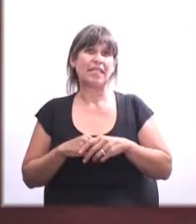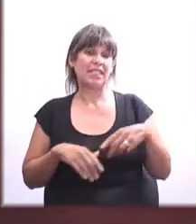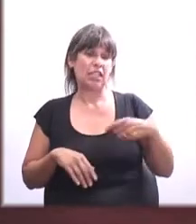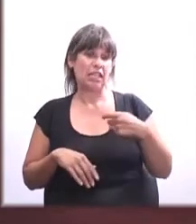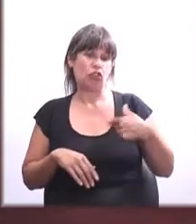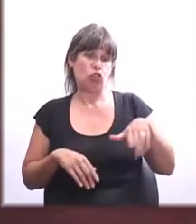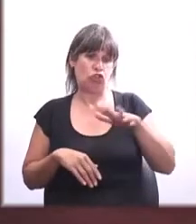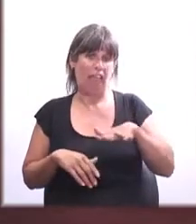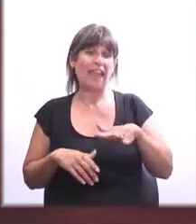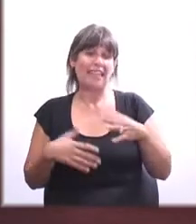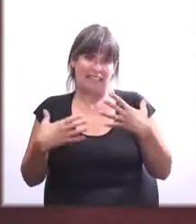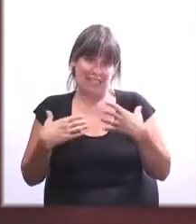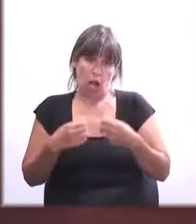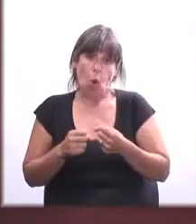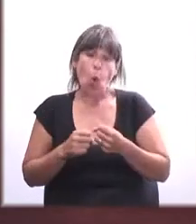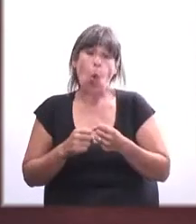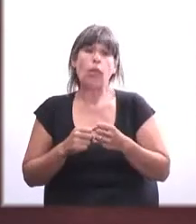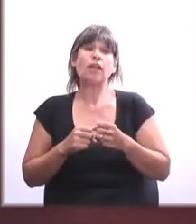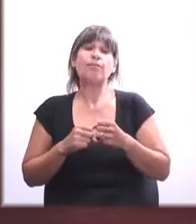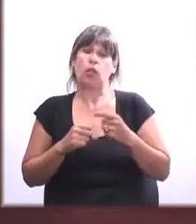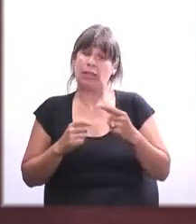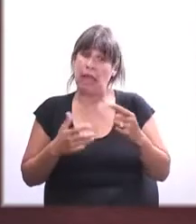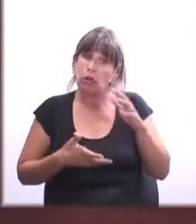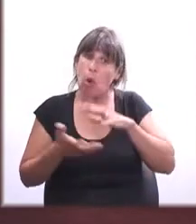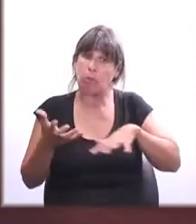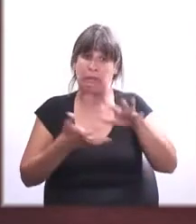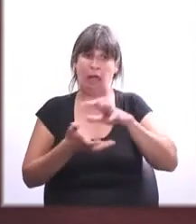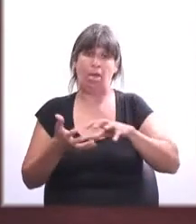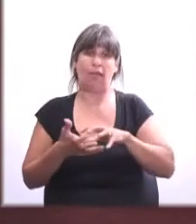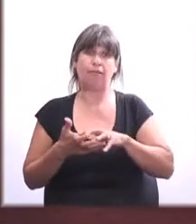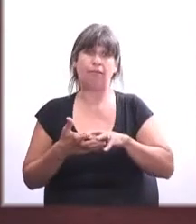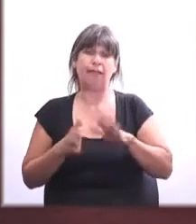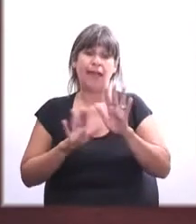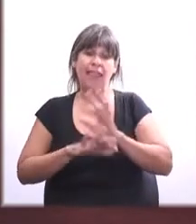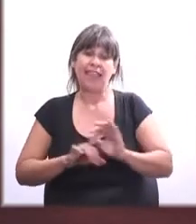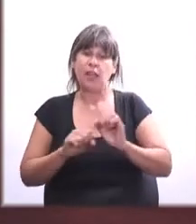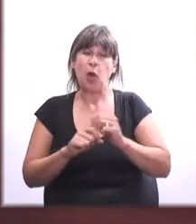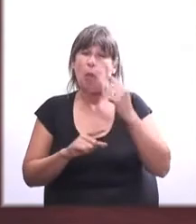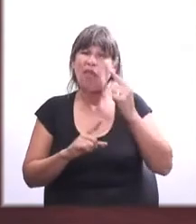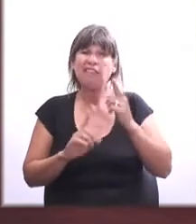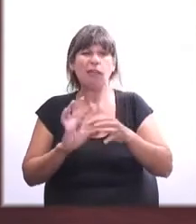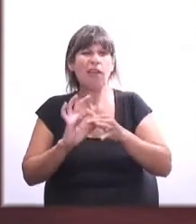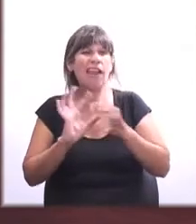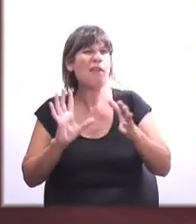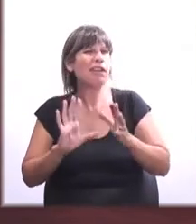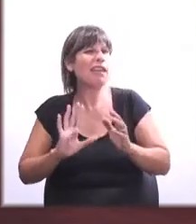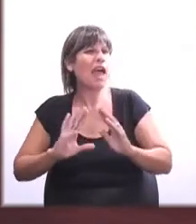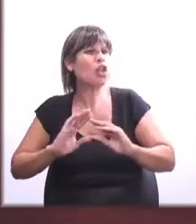social de salud comprometida o complicada, de que no puedan tener la libertad total